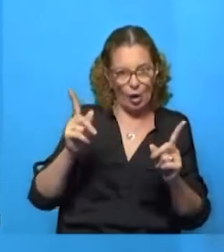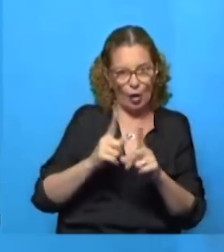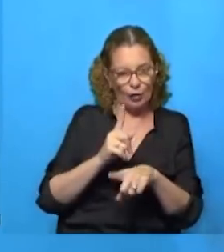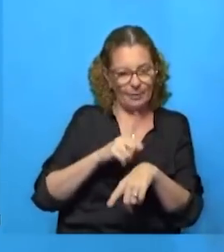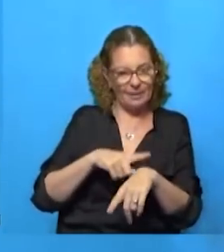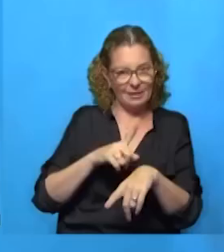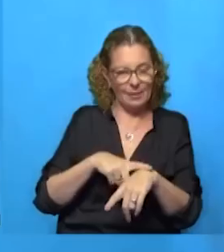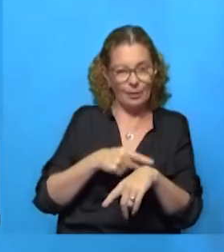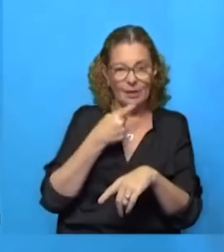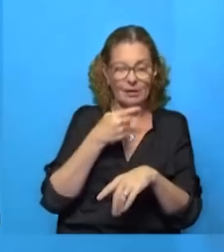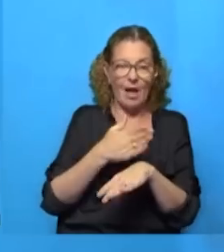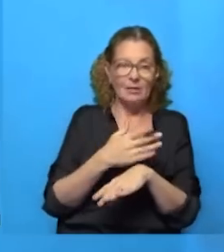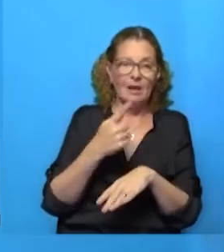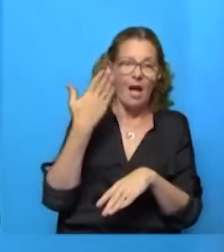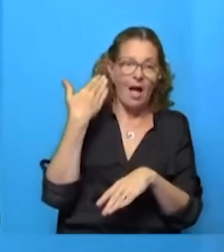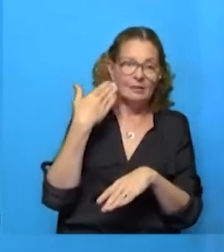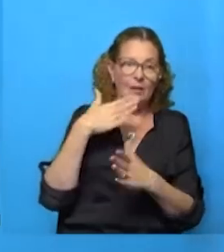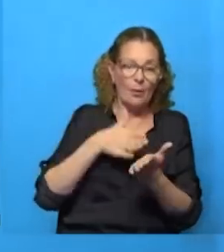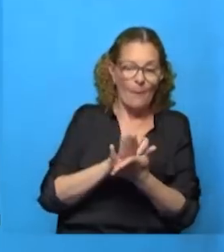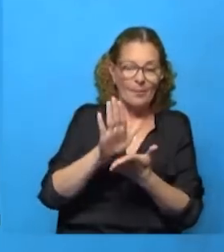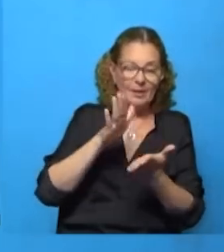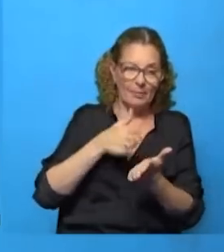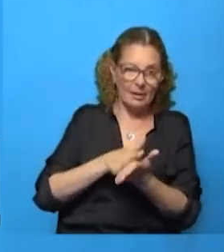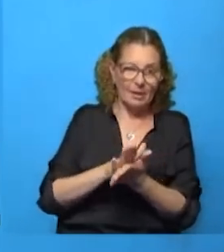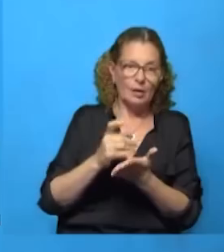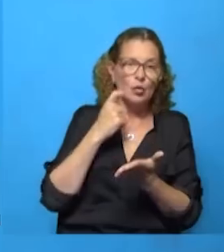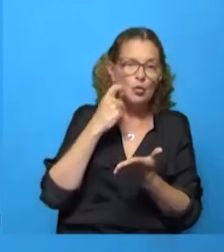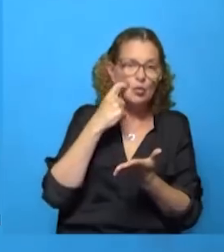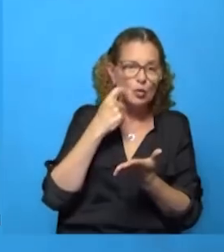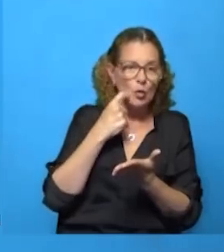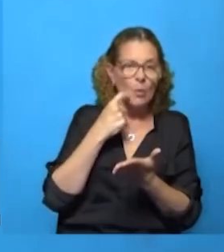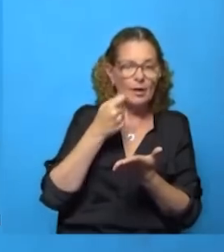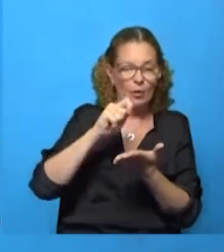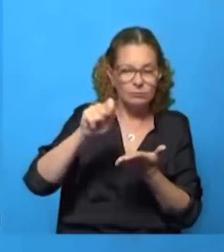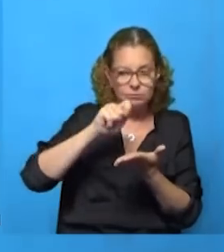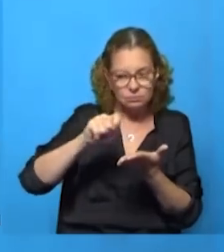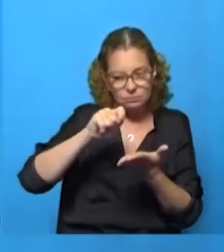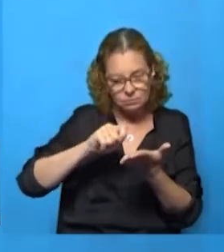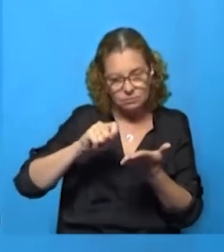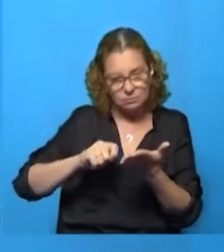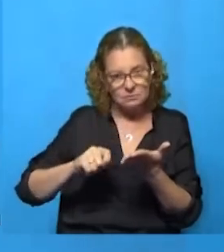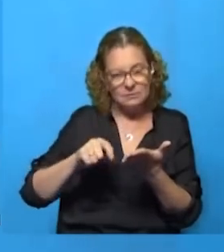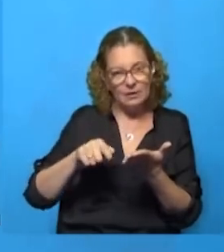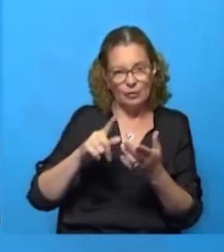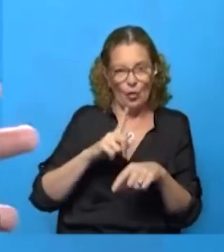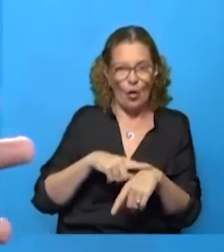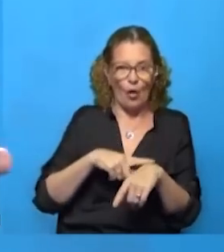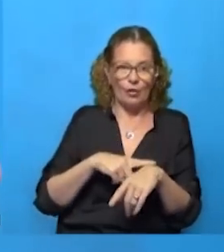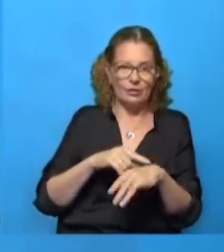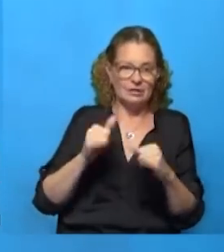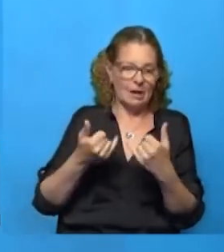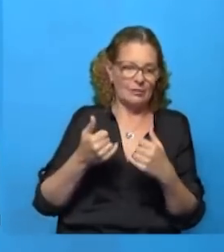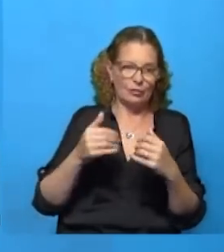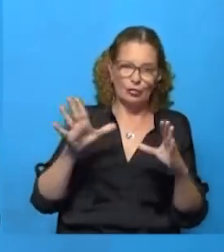no esto que decía antes era imprimir el papel numerarlos casi que a mano bueno eso hoy es todo